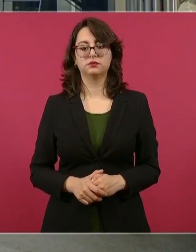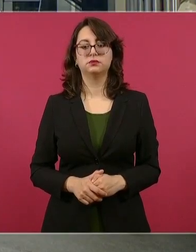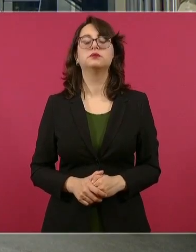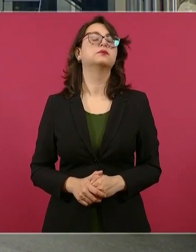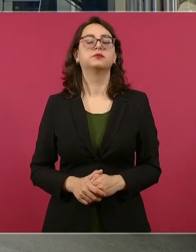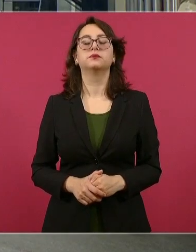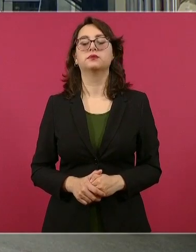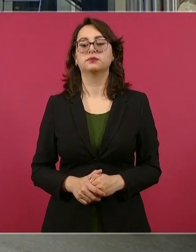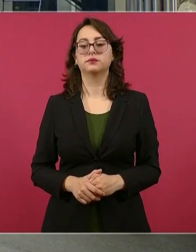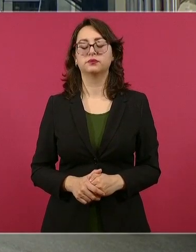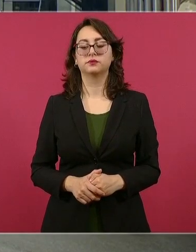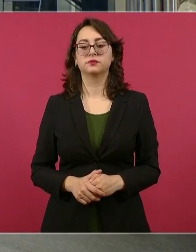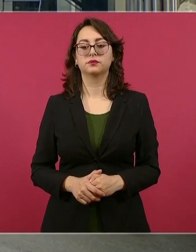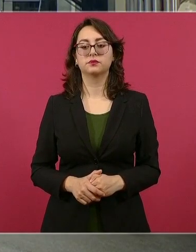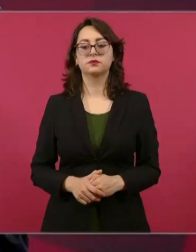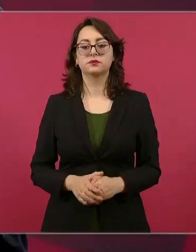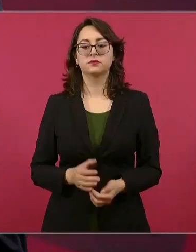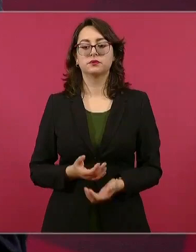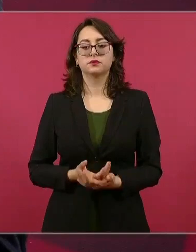También que se…